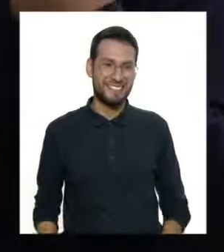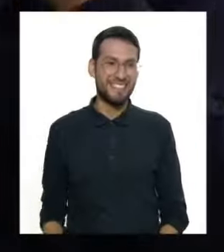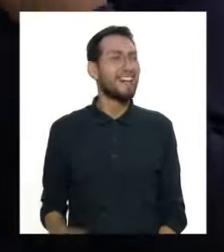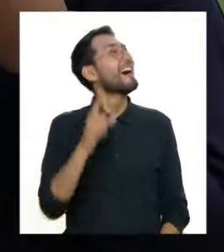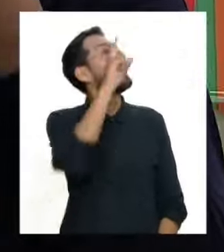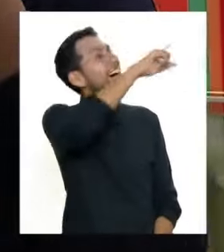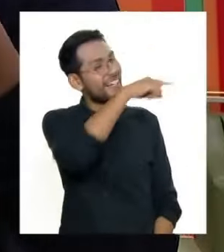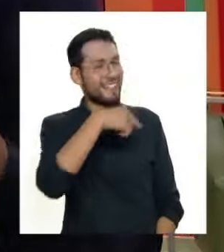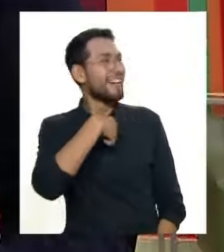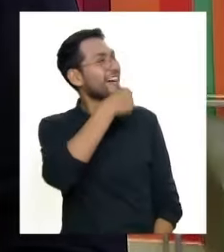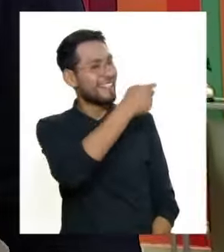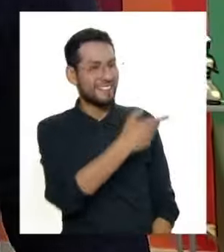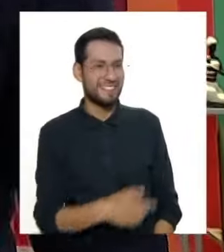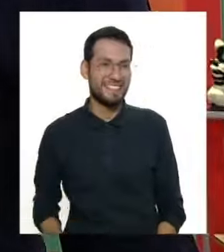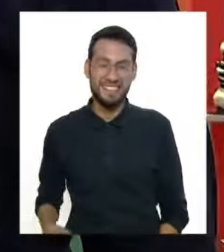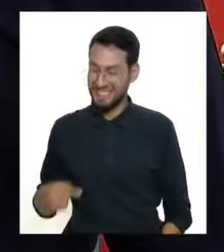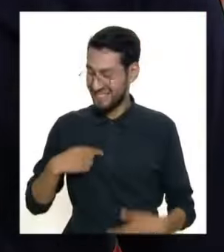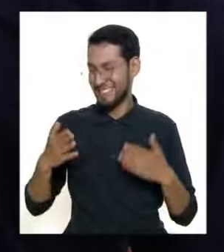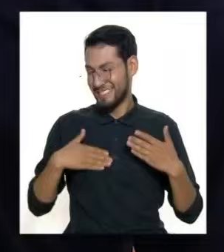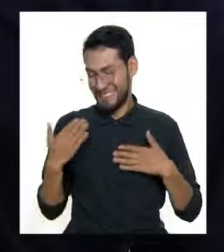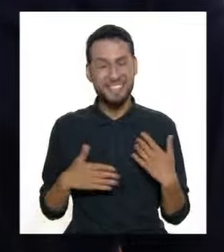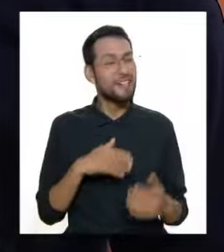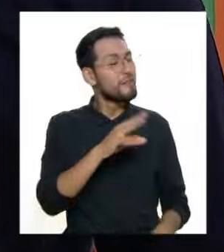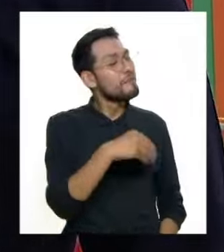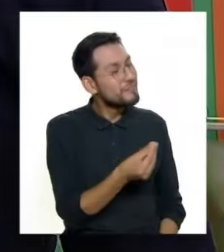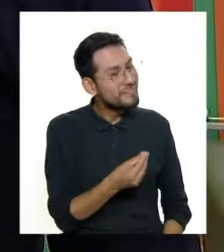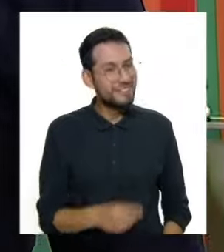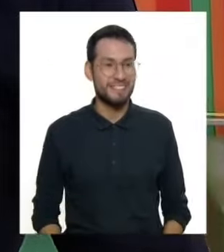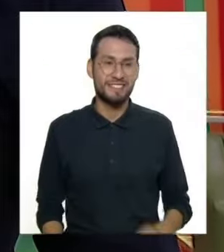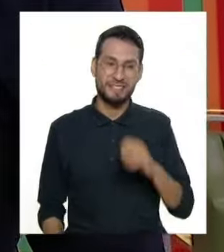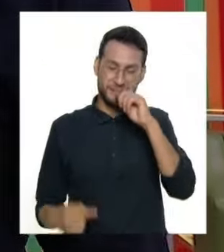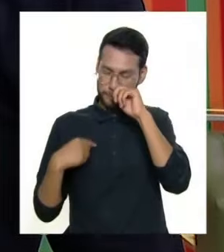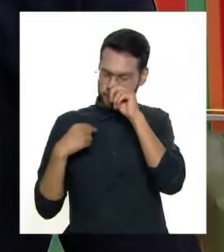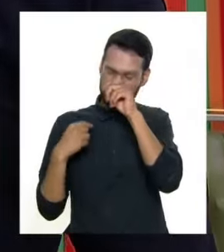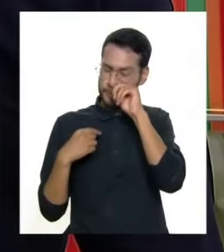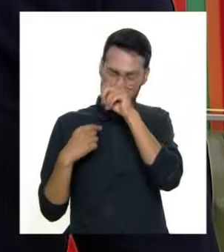la lámpara le estoy preguntando. Soy feliz, claro, soy feliz. Sí. ¿Por? Por muchas